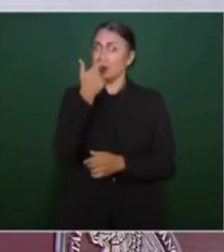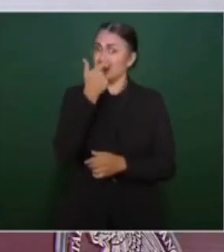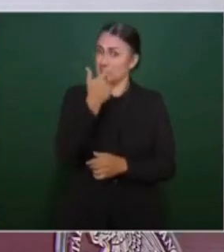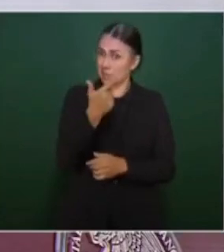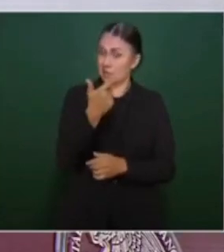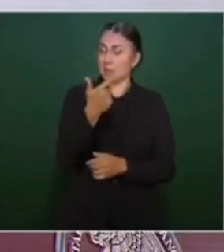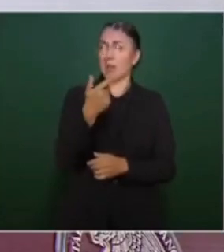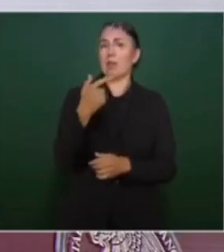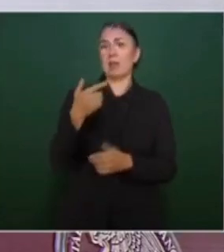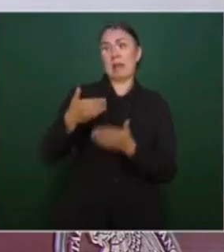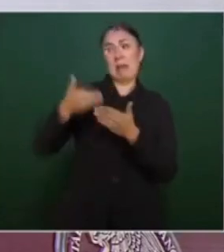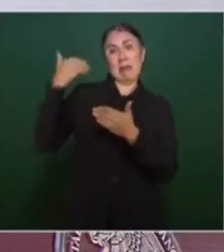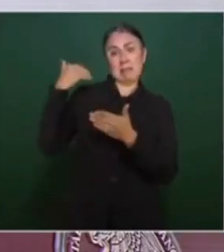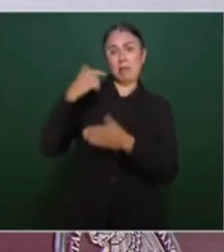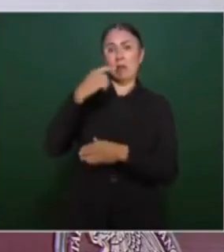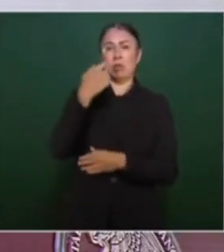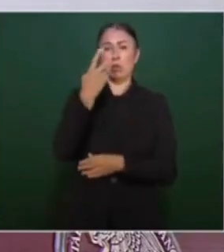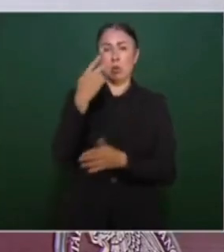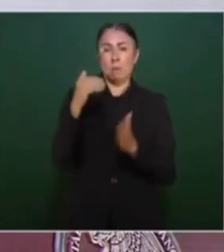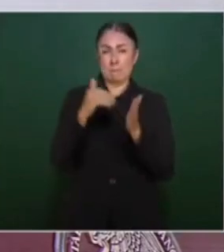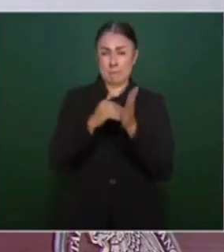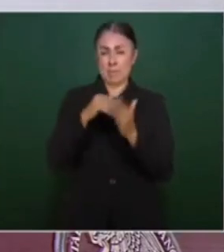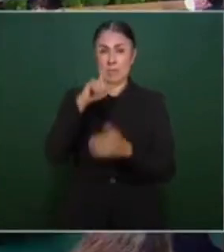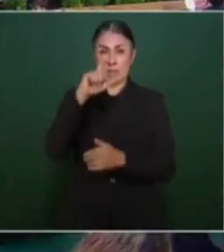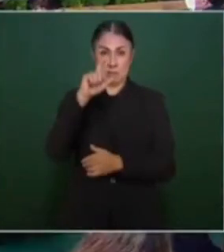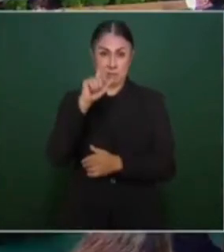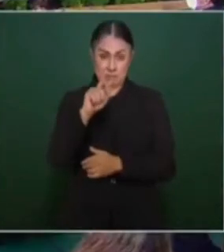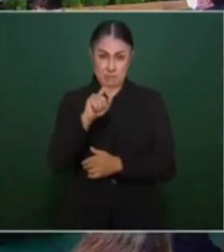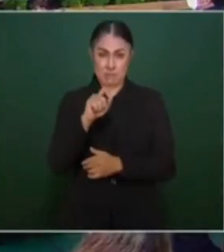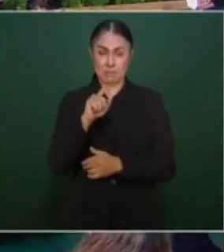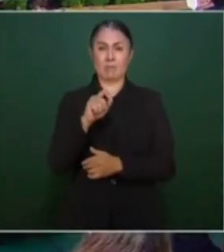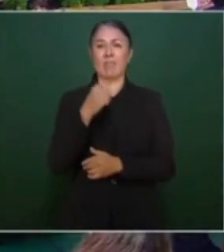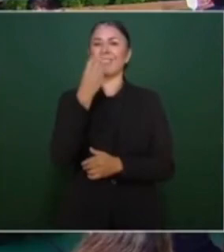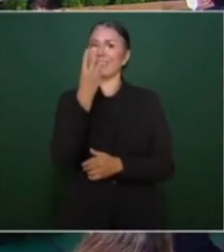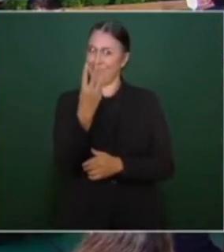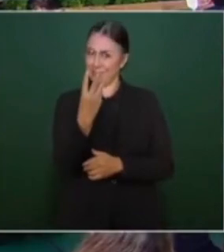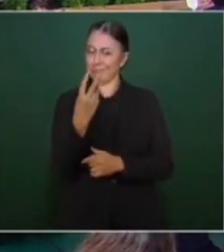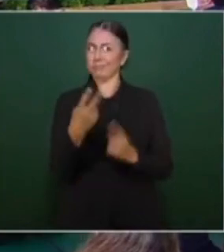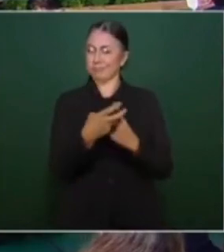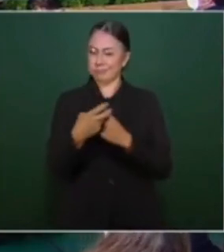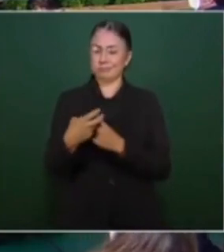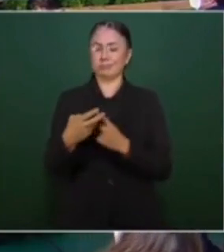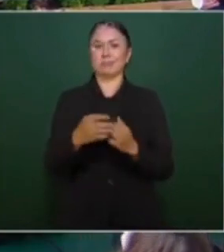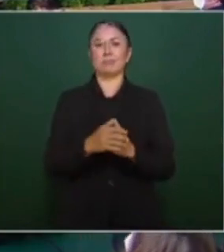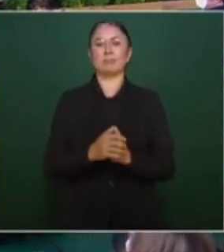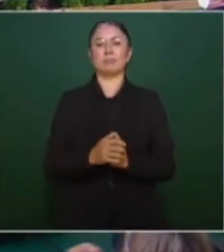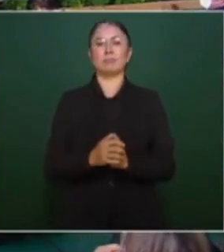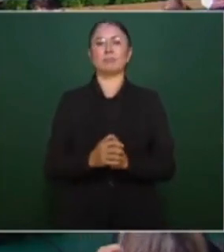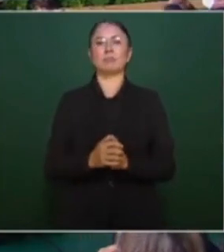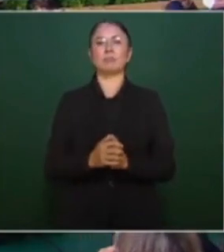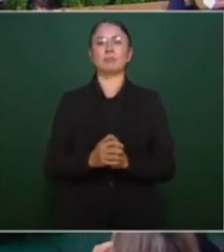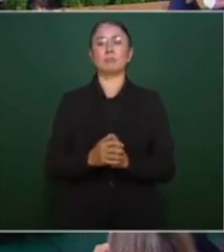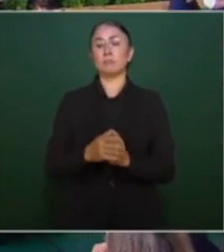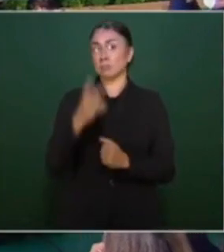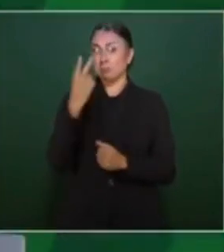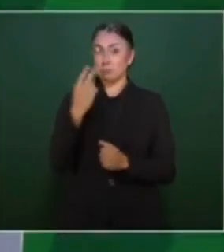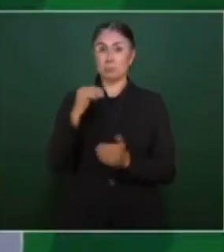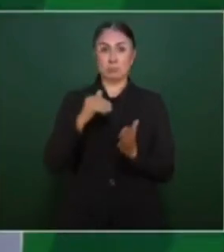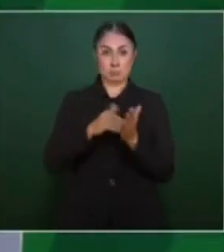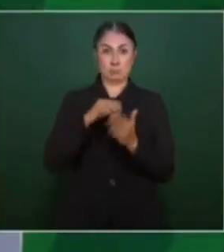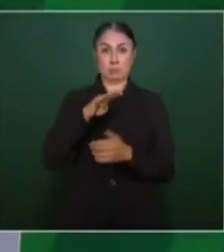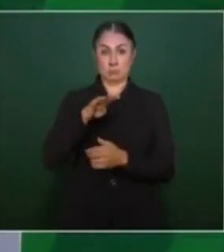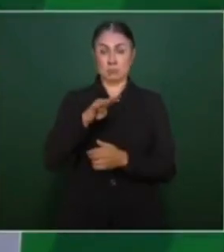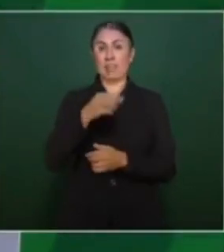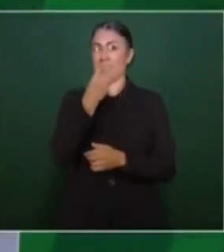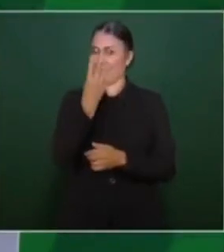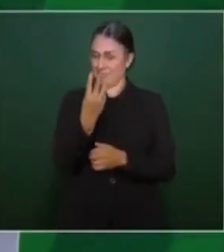el 2020 tuvieron 3 eventos y en el 19 de igual manera 3 eventos. Adelante.